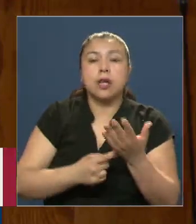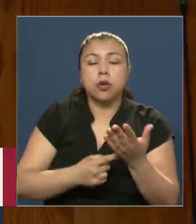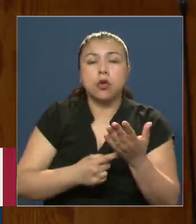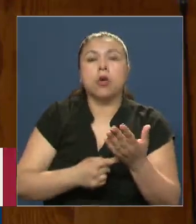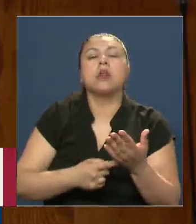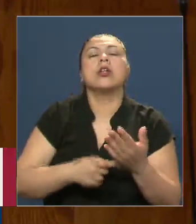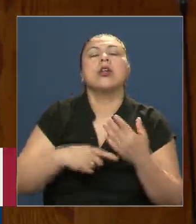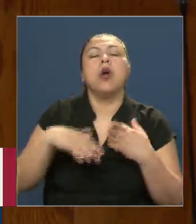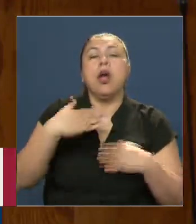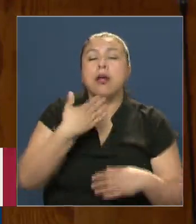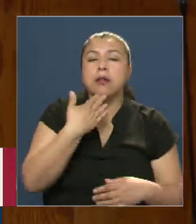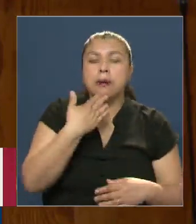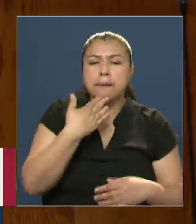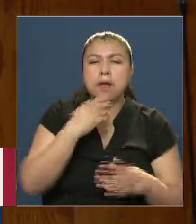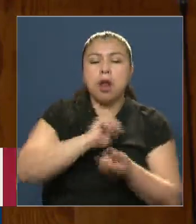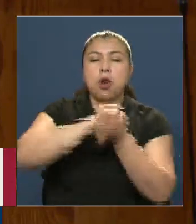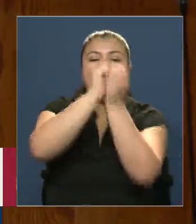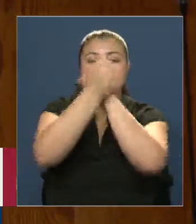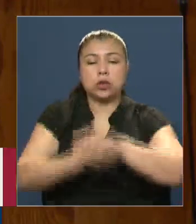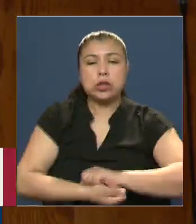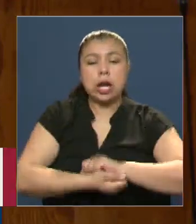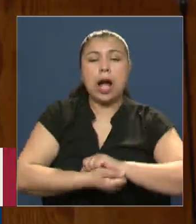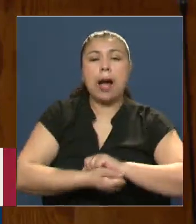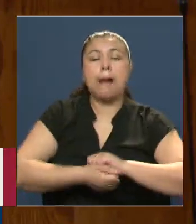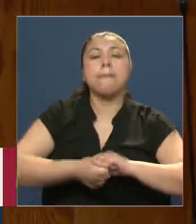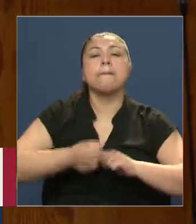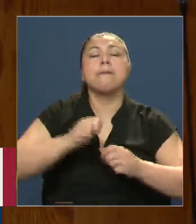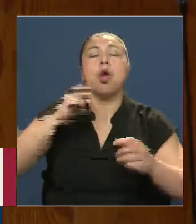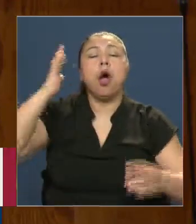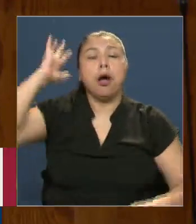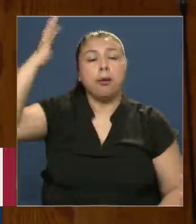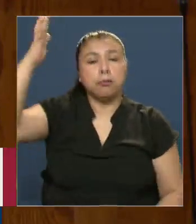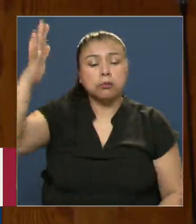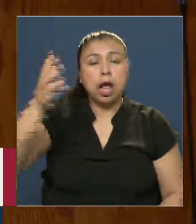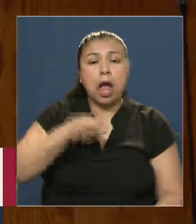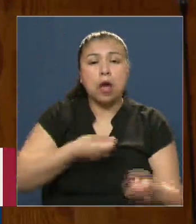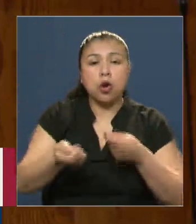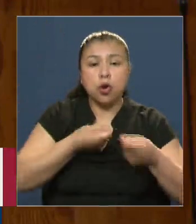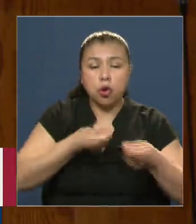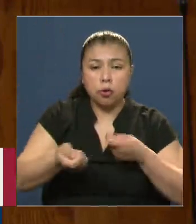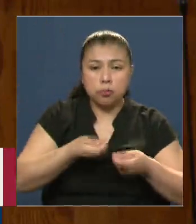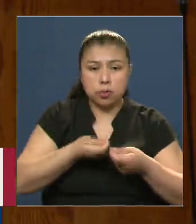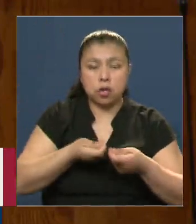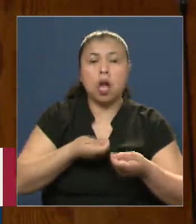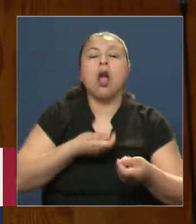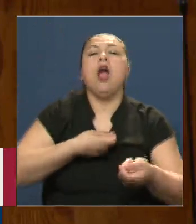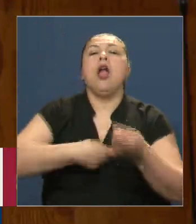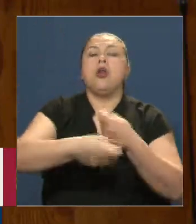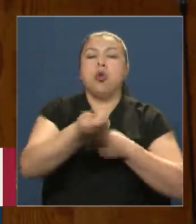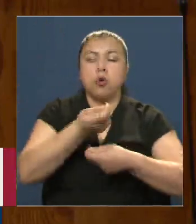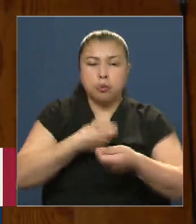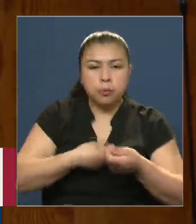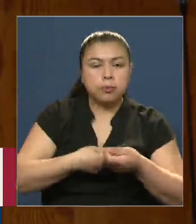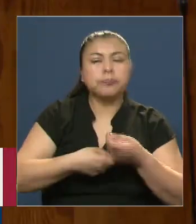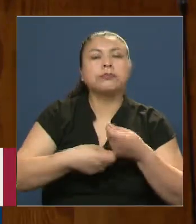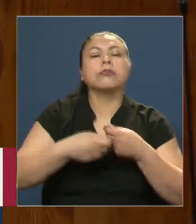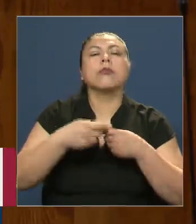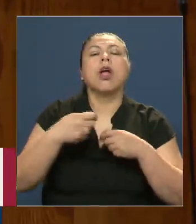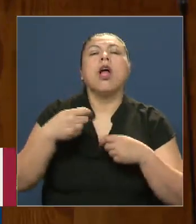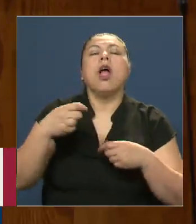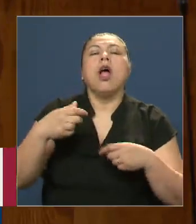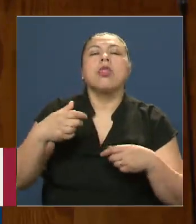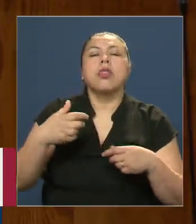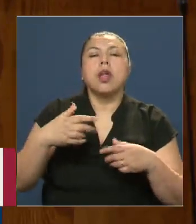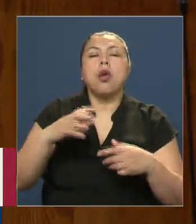desplazamientos de personas, los cambios demográficos, el medio ambiente, la economía y el comercio en la cooperación policial a